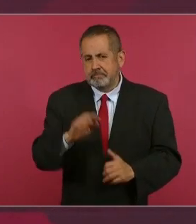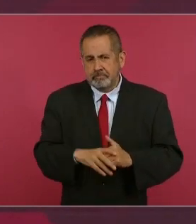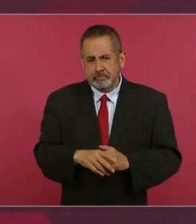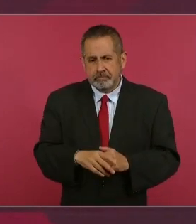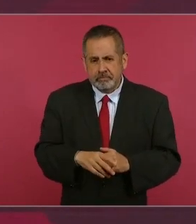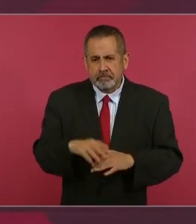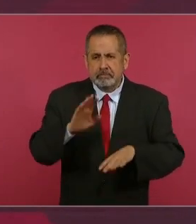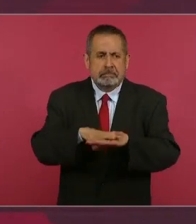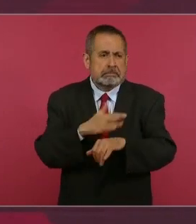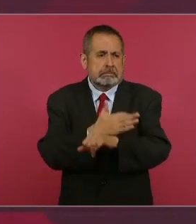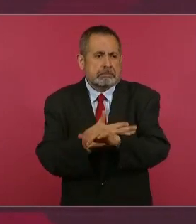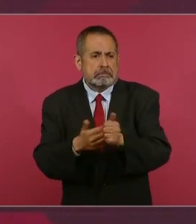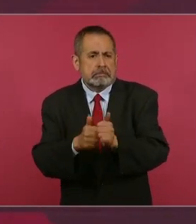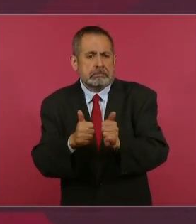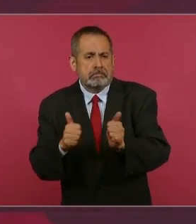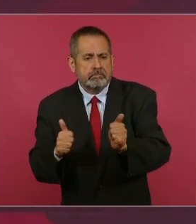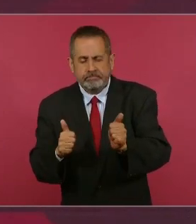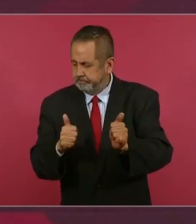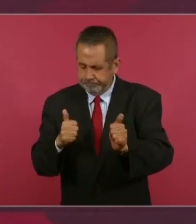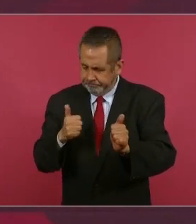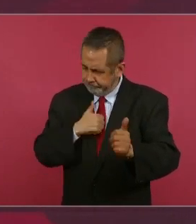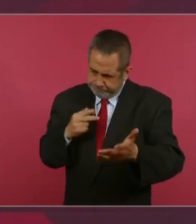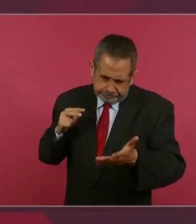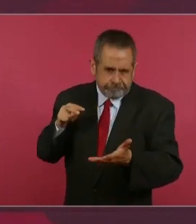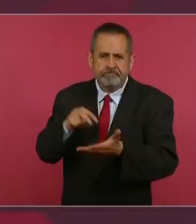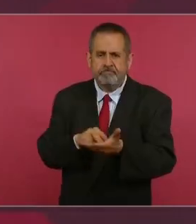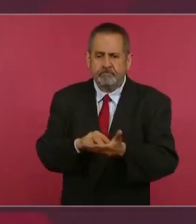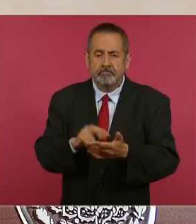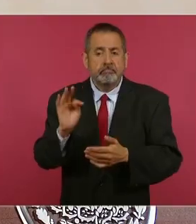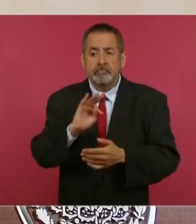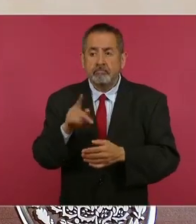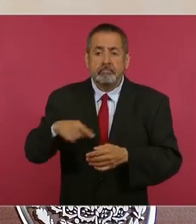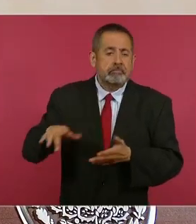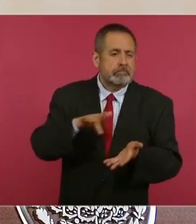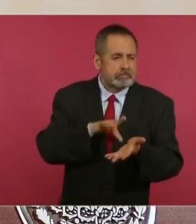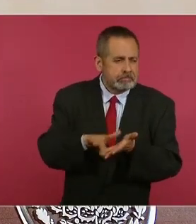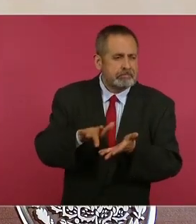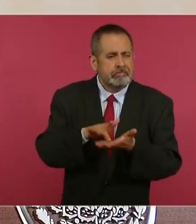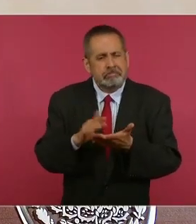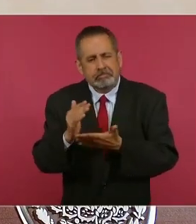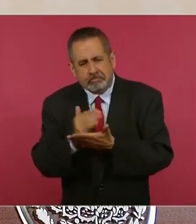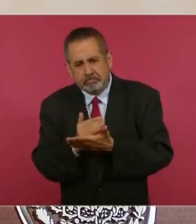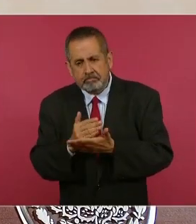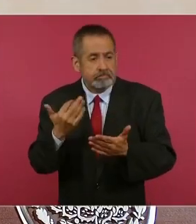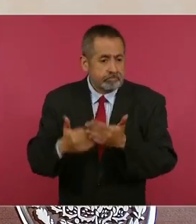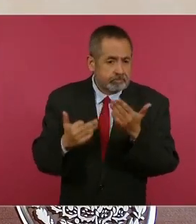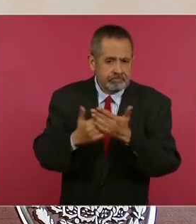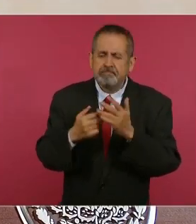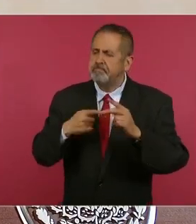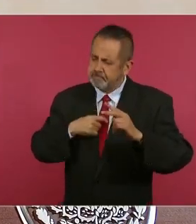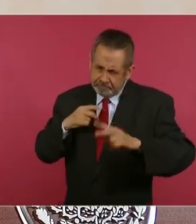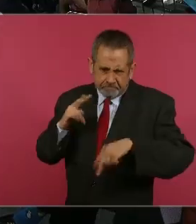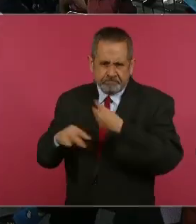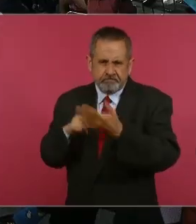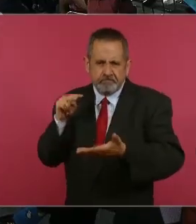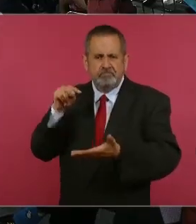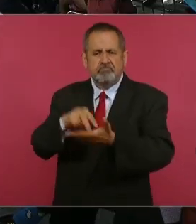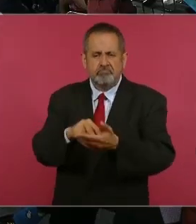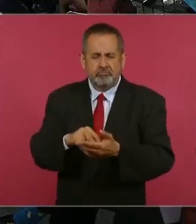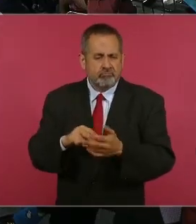nos estamos rezagando en el apoyo. Si hace falta, voy,